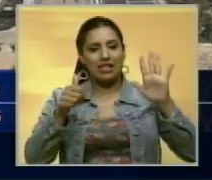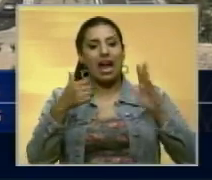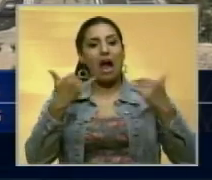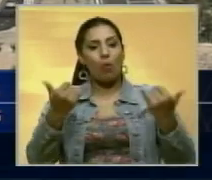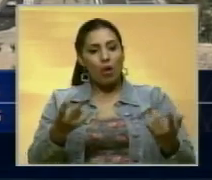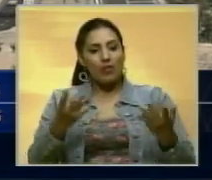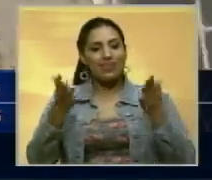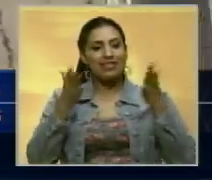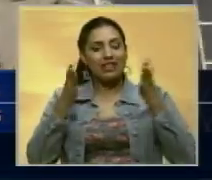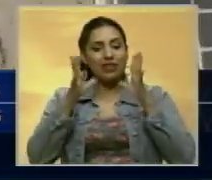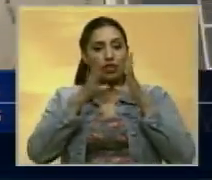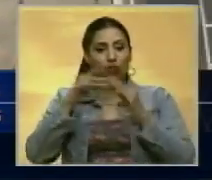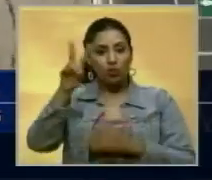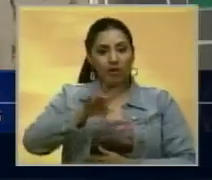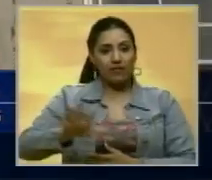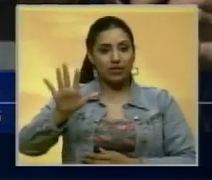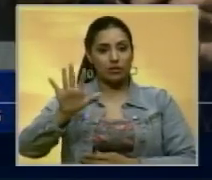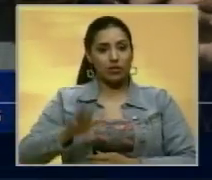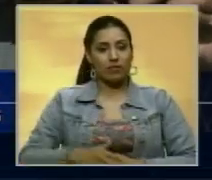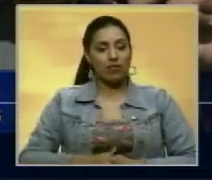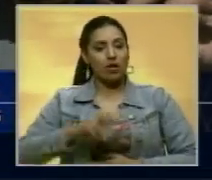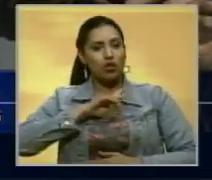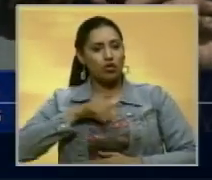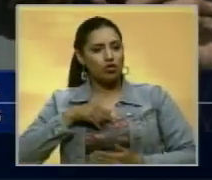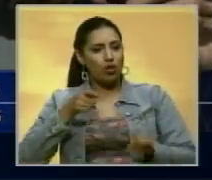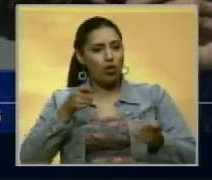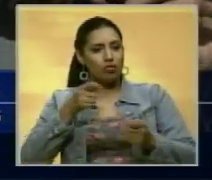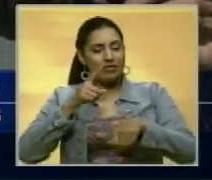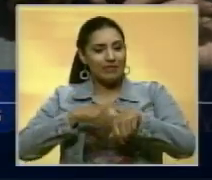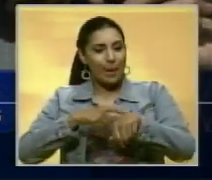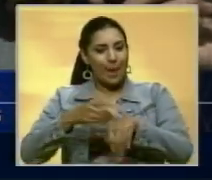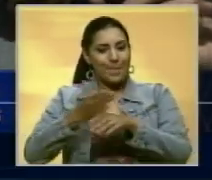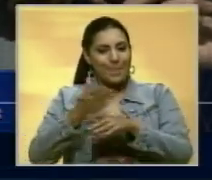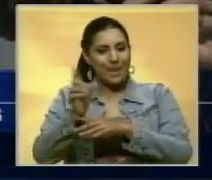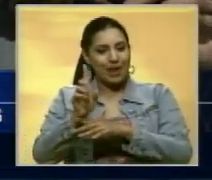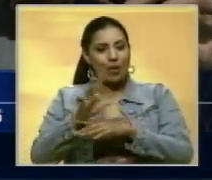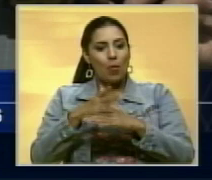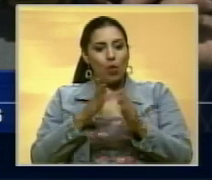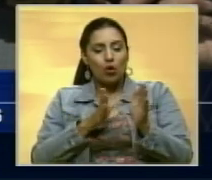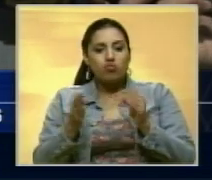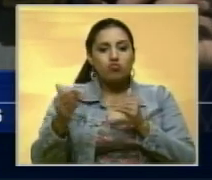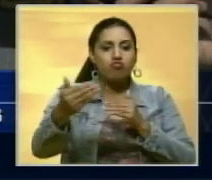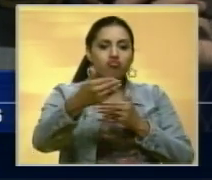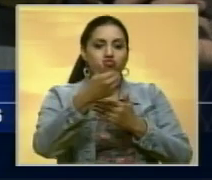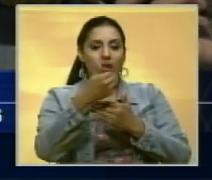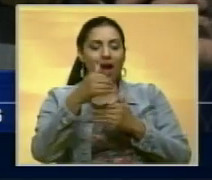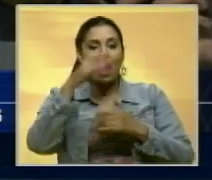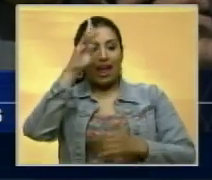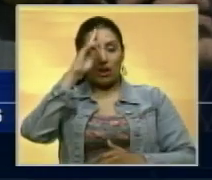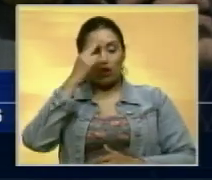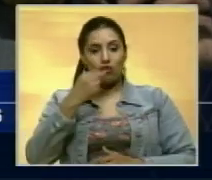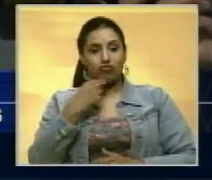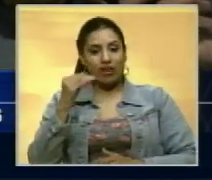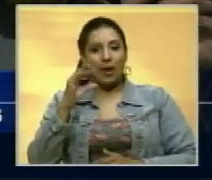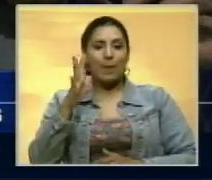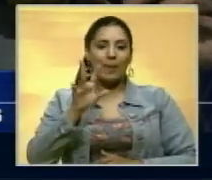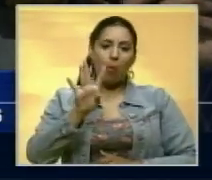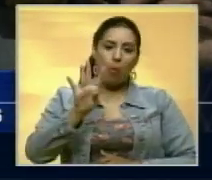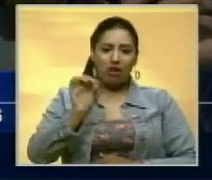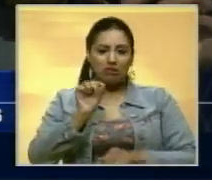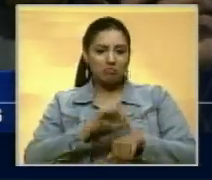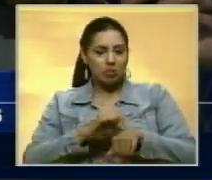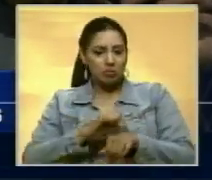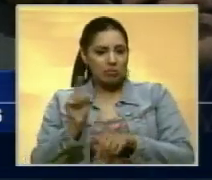en servicio en todo el territorio nacional. Tenemos un ahorro en tiempo, ya que es un retorno hacia la ciudad de Los Teques de 40 minutos